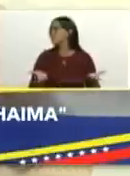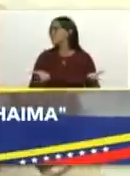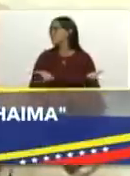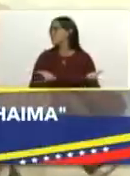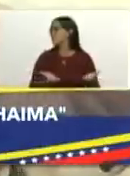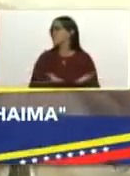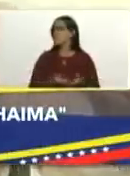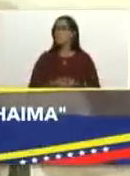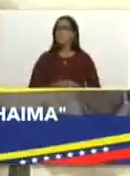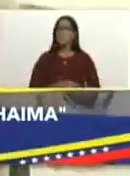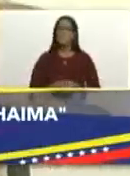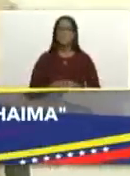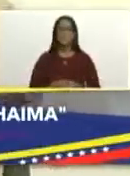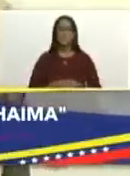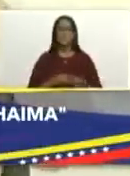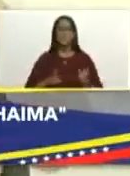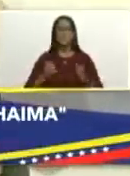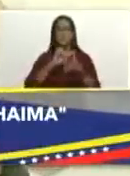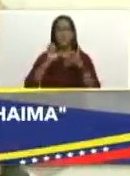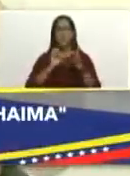esto le agregamos un elemento nuevo,